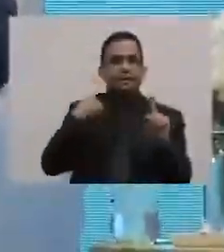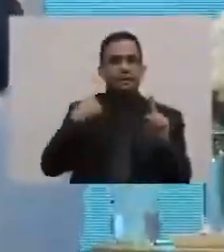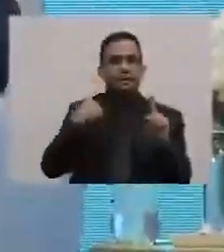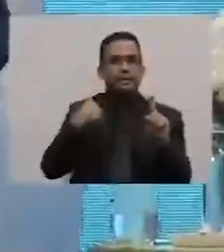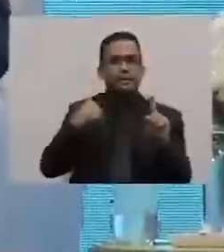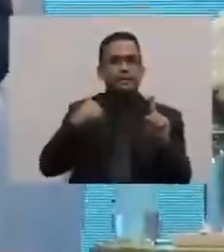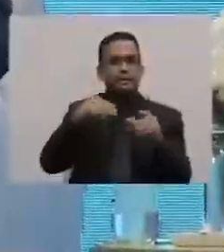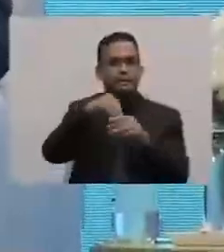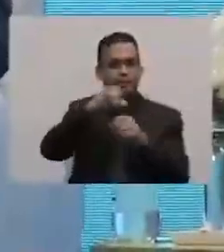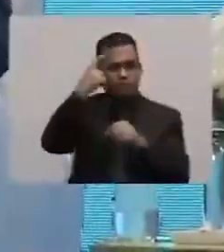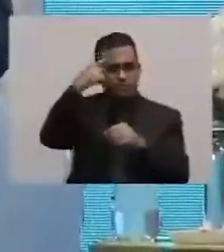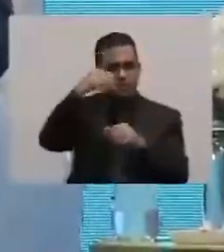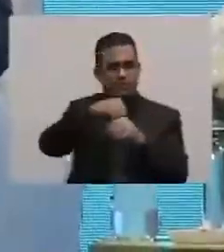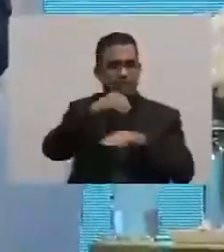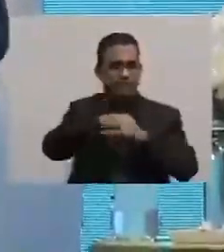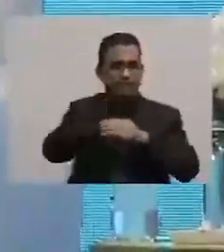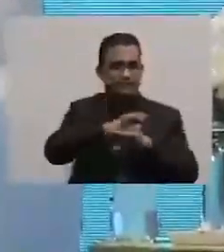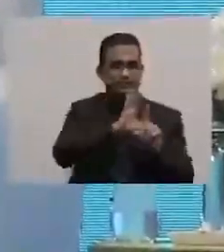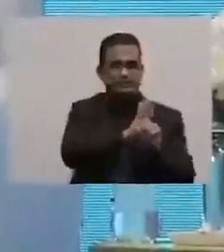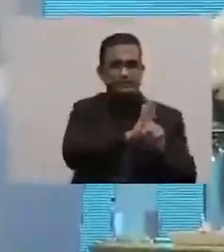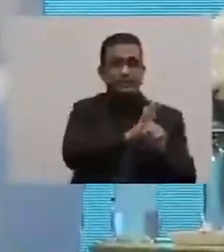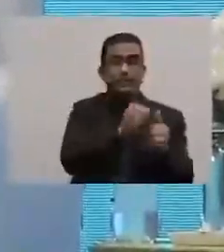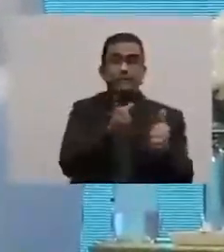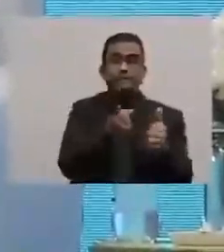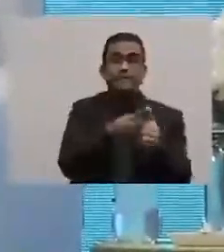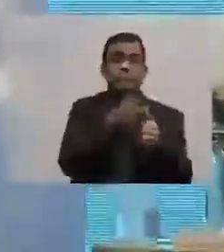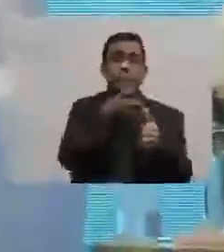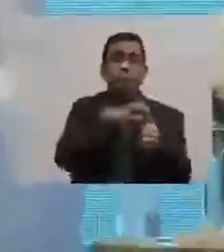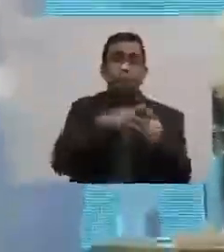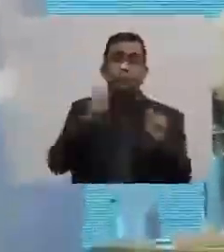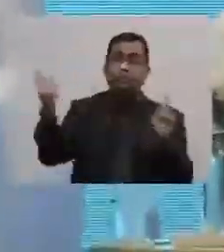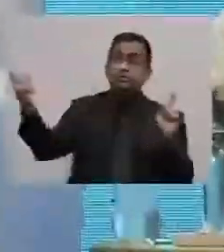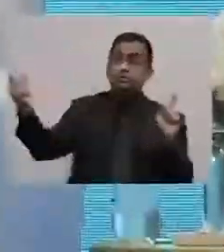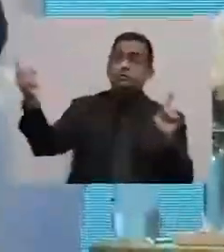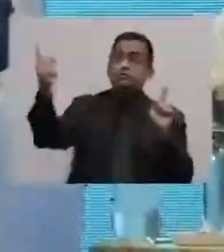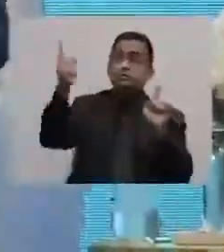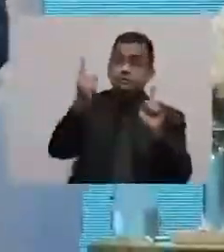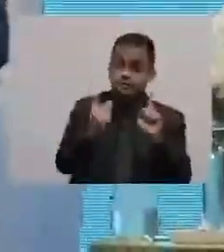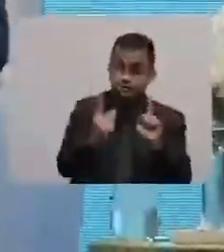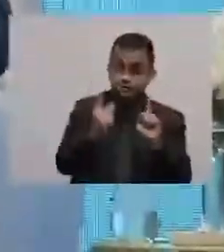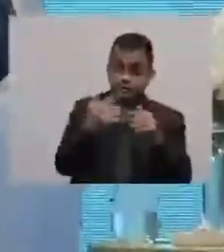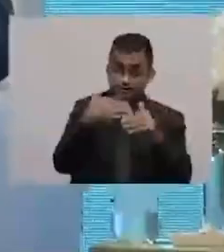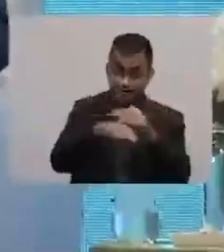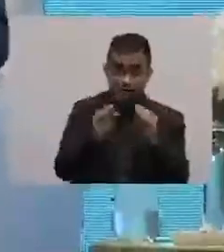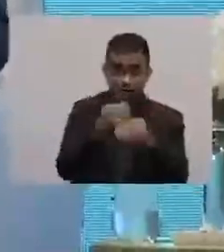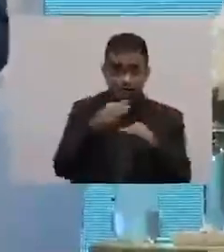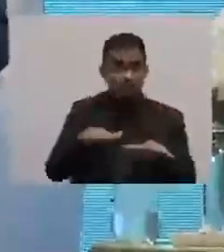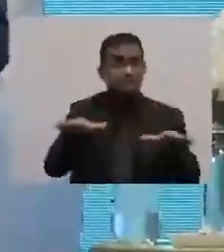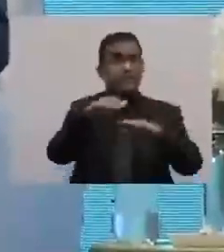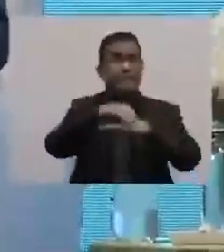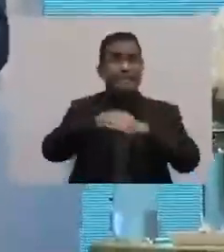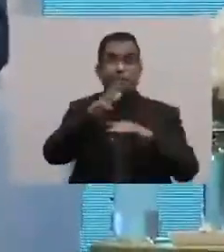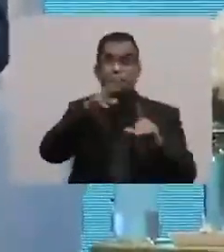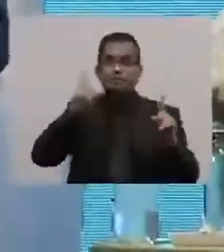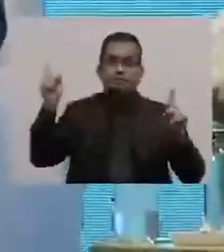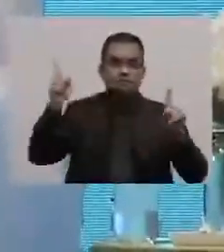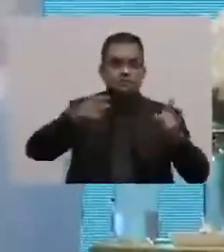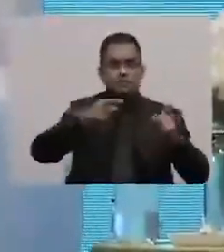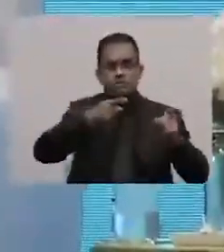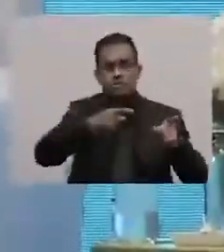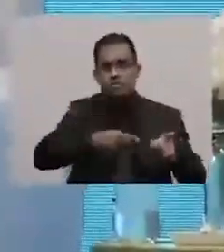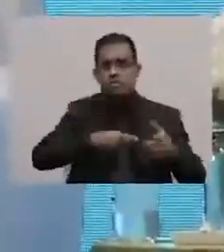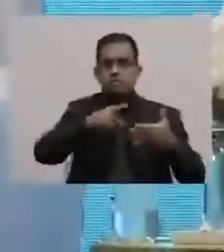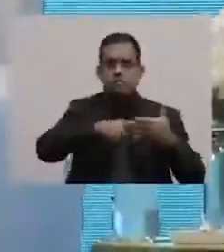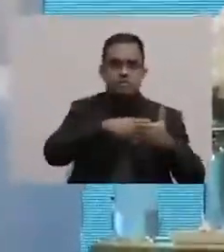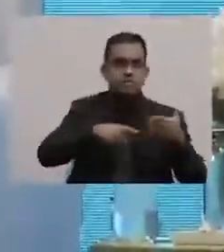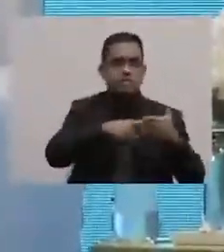inglés, ¿verdad? Cuando llegó la primera mujer al parlamento inglés, la mujer lo vivía fastidiando cada vez que le iba a